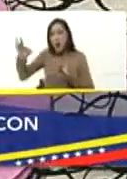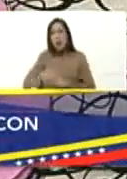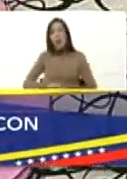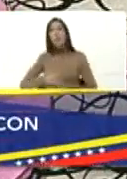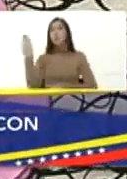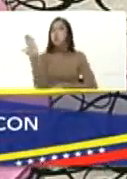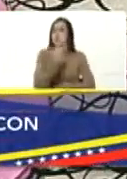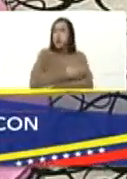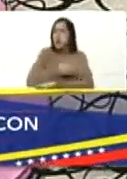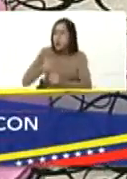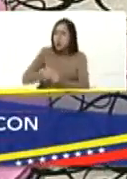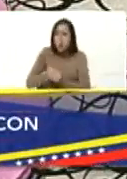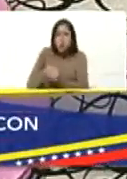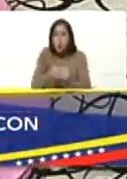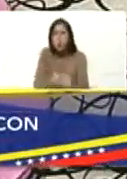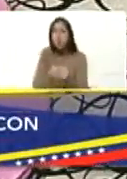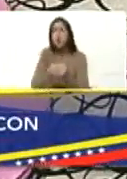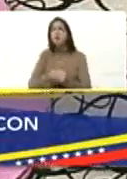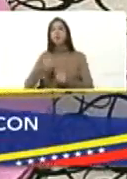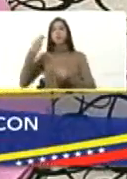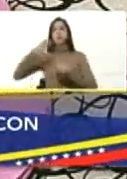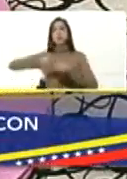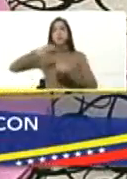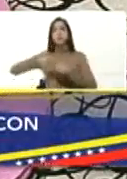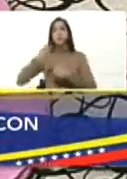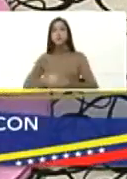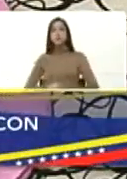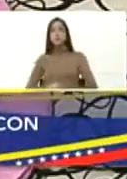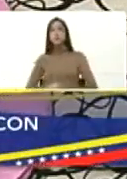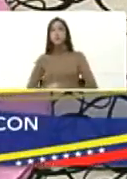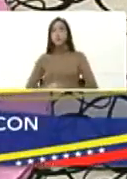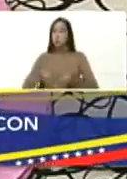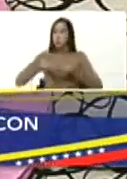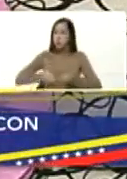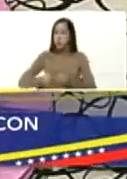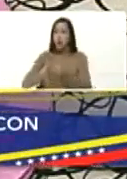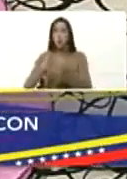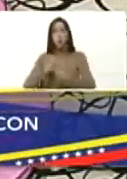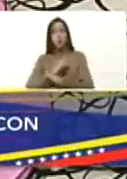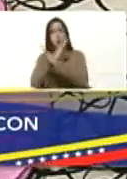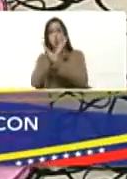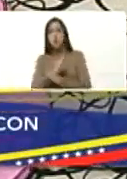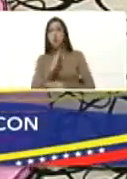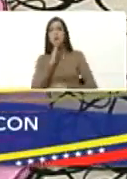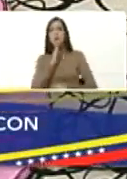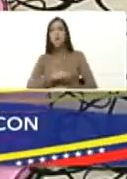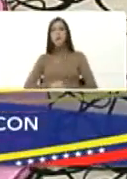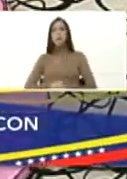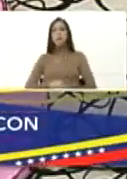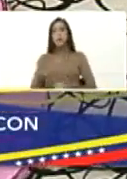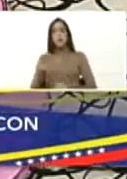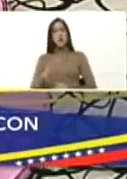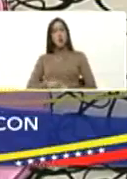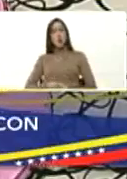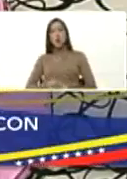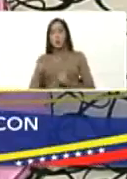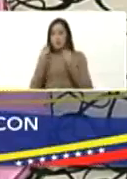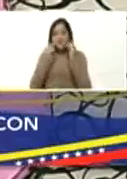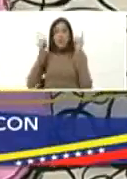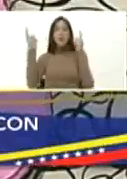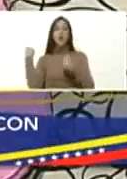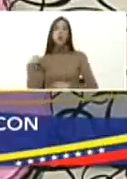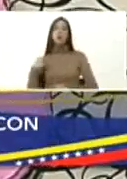nos persiguen el petróleo, los barcos, las cuentas, cómo es que Venezuela ha mantenido el milagro